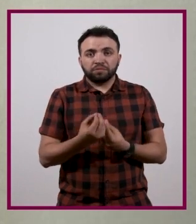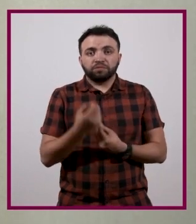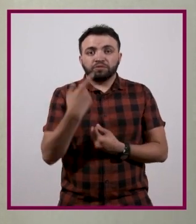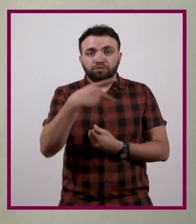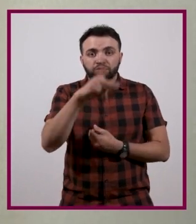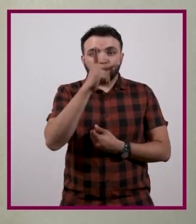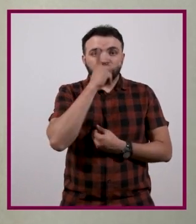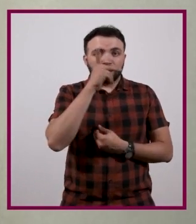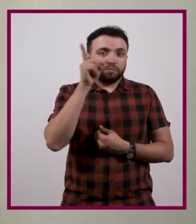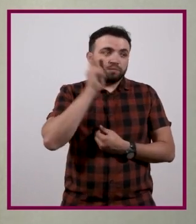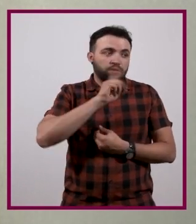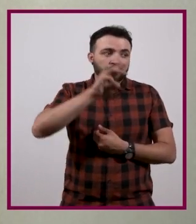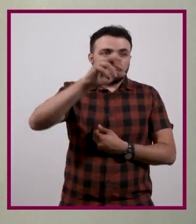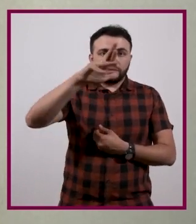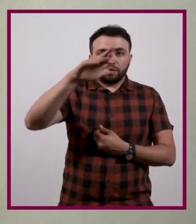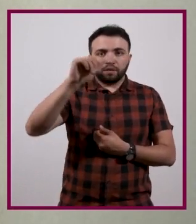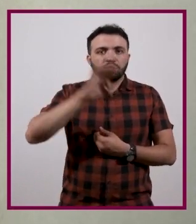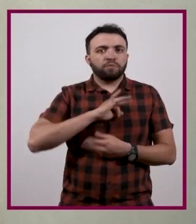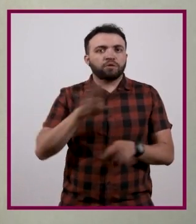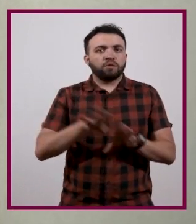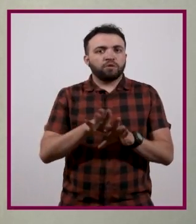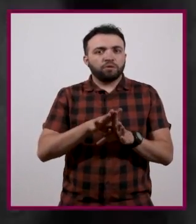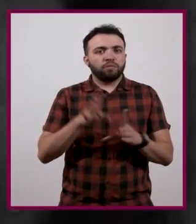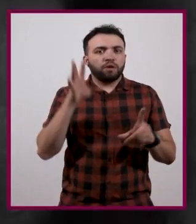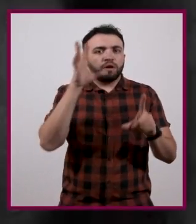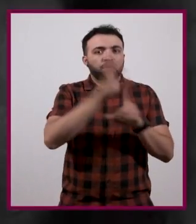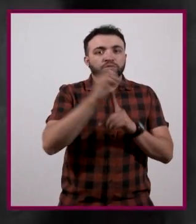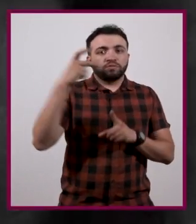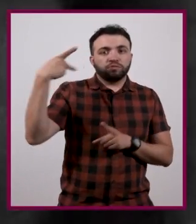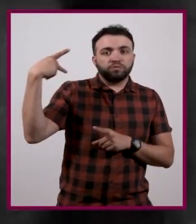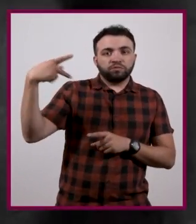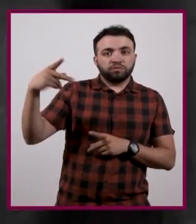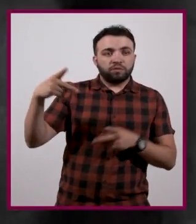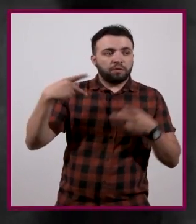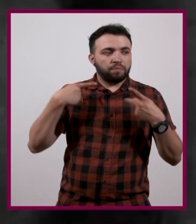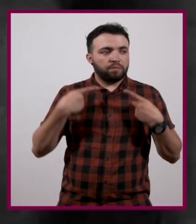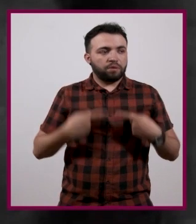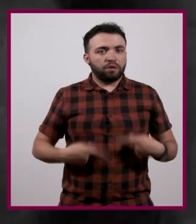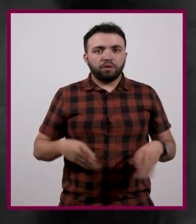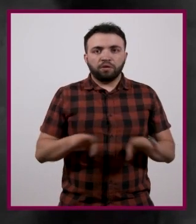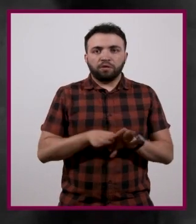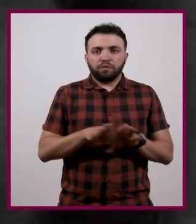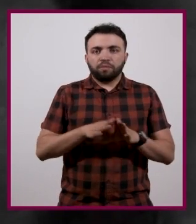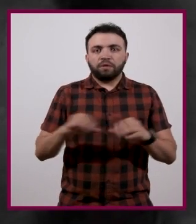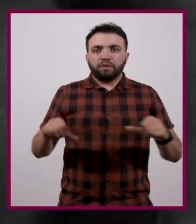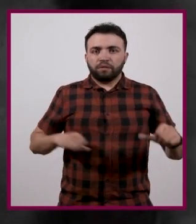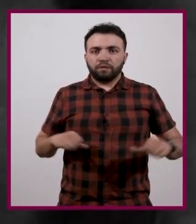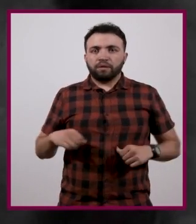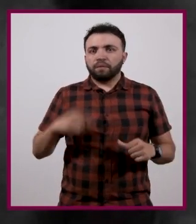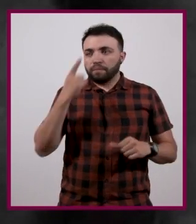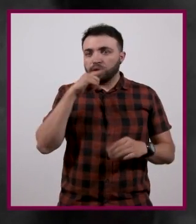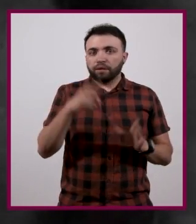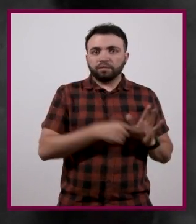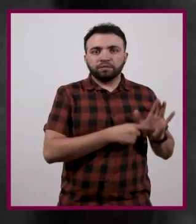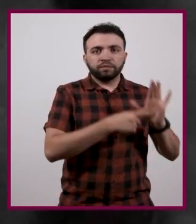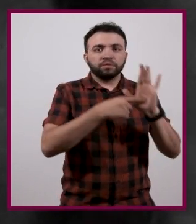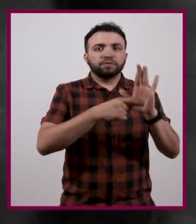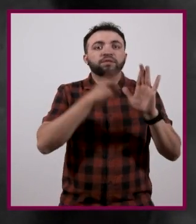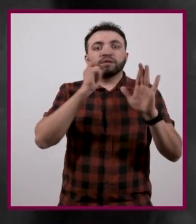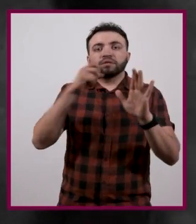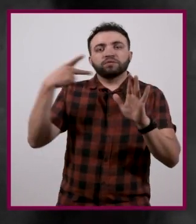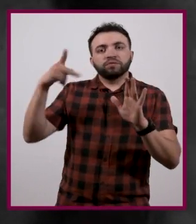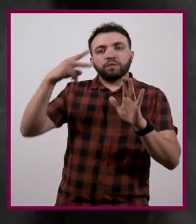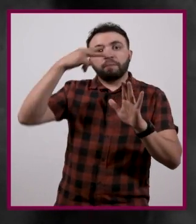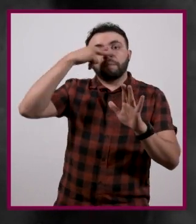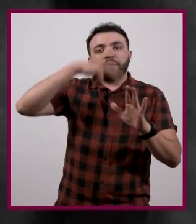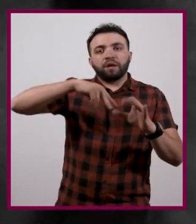palabras, María Izquierdo logró alcanzar su propia personalidad artística para reflejar, como también decía ella, el México auténtico